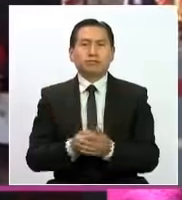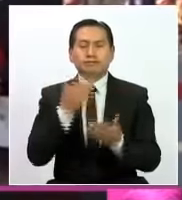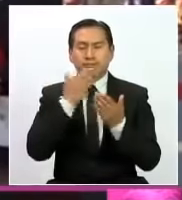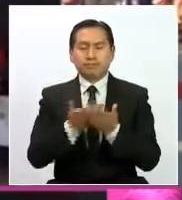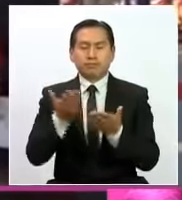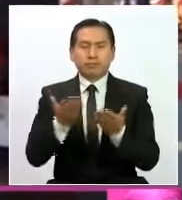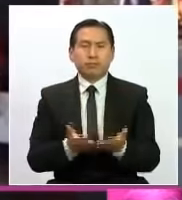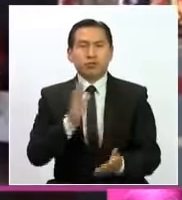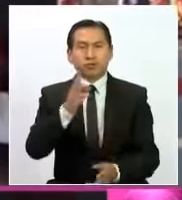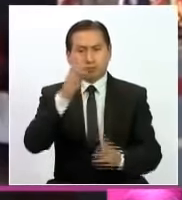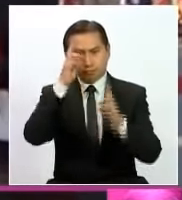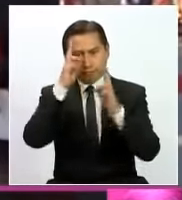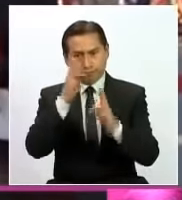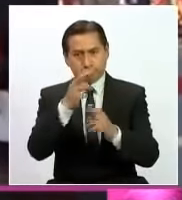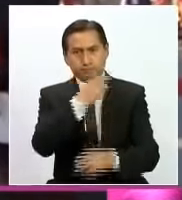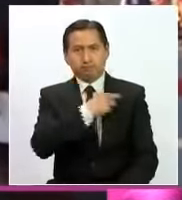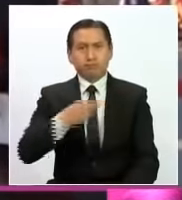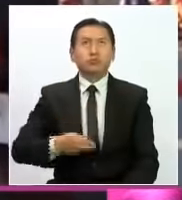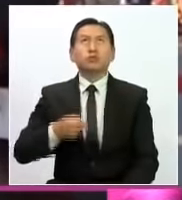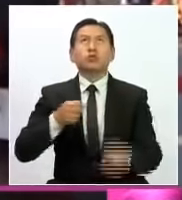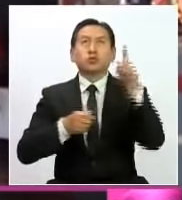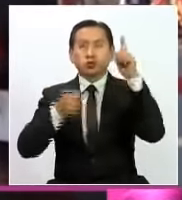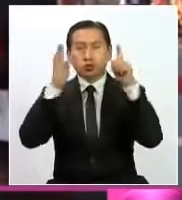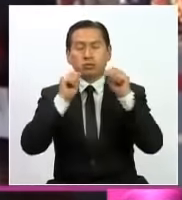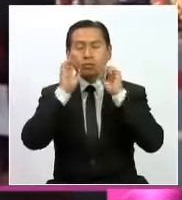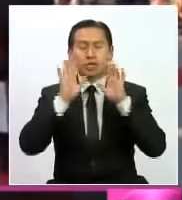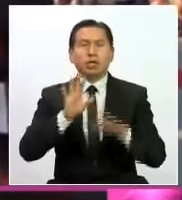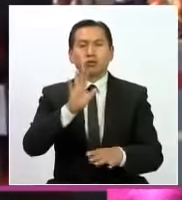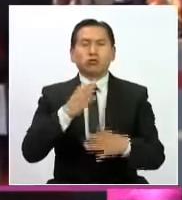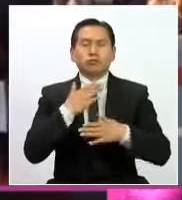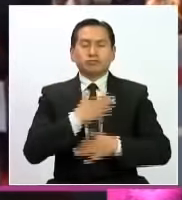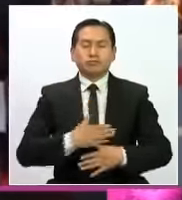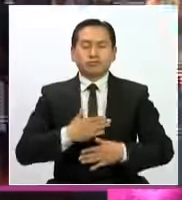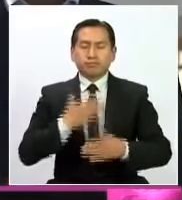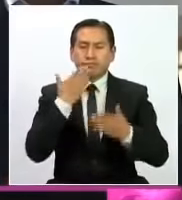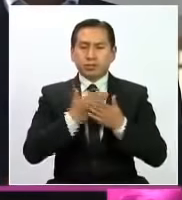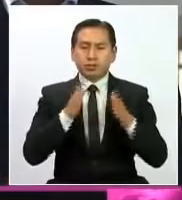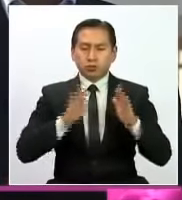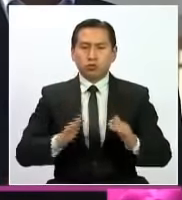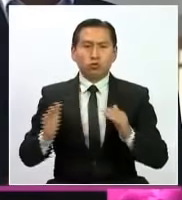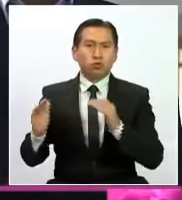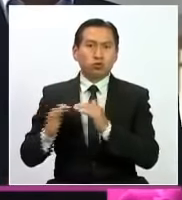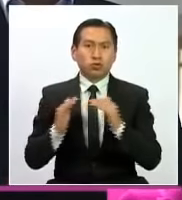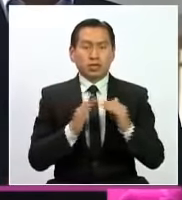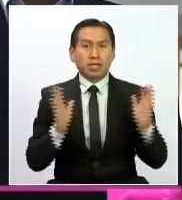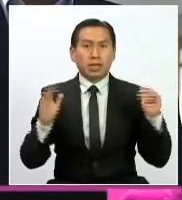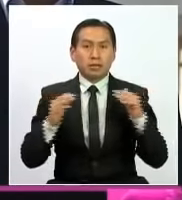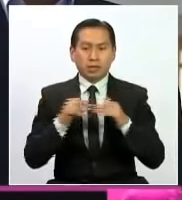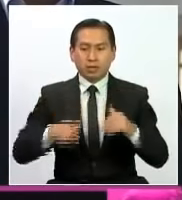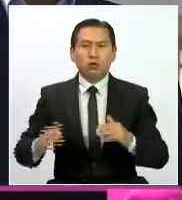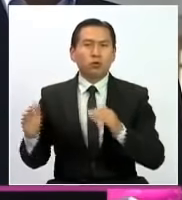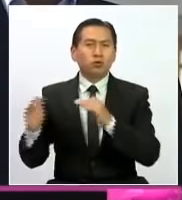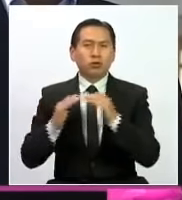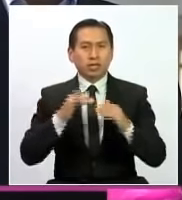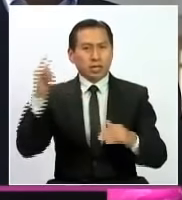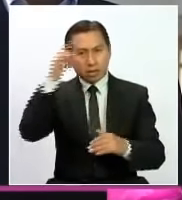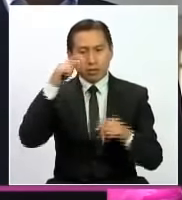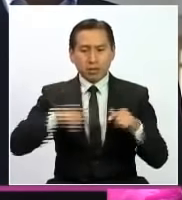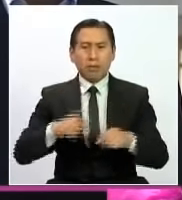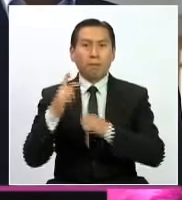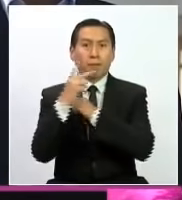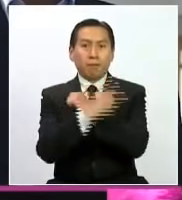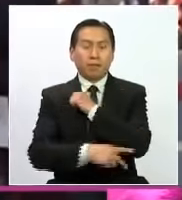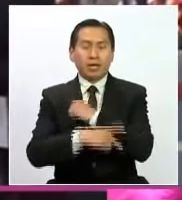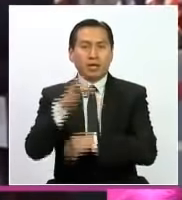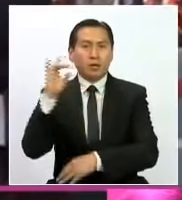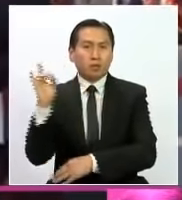Su Majestad, que Dios lo bendiga y que goce de nuestra ciudad de La Paz, de nuestra ciudad del Alto, de nuestro país Bolivia,